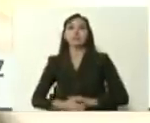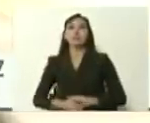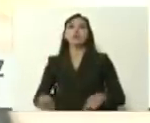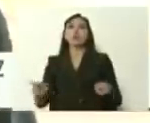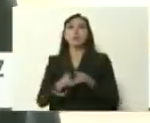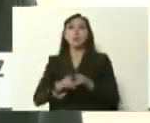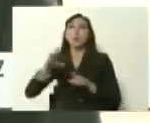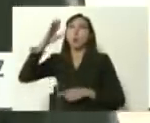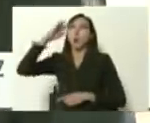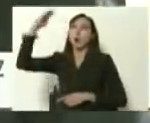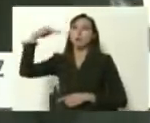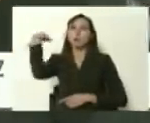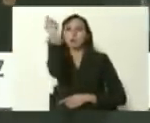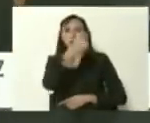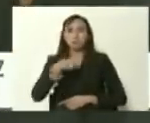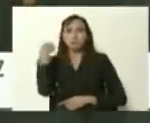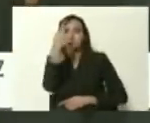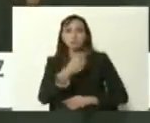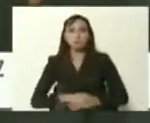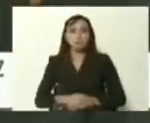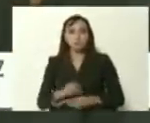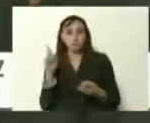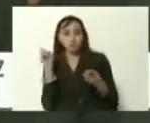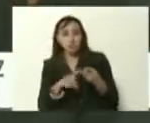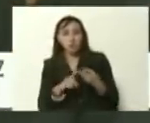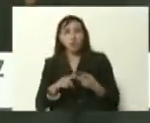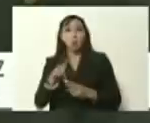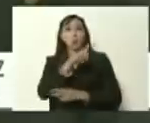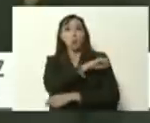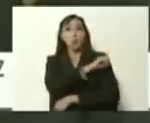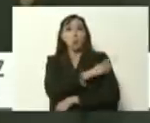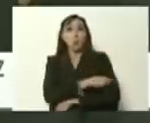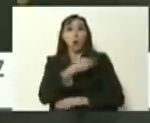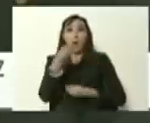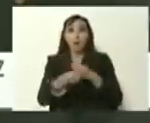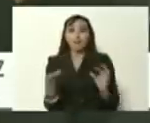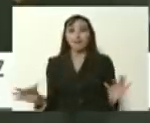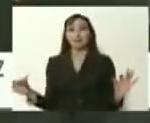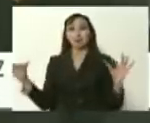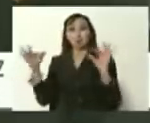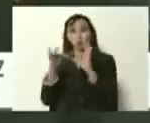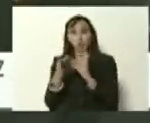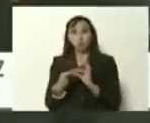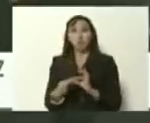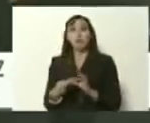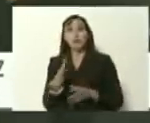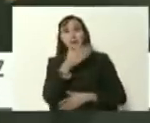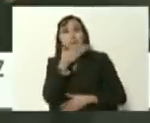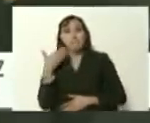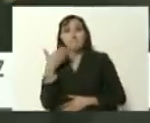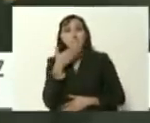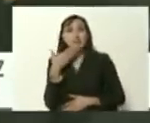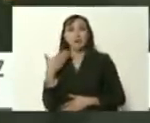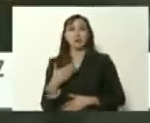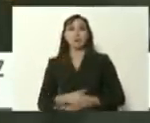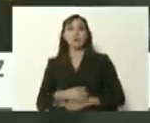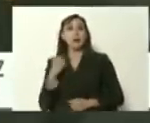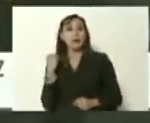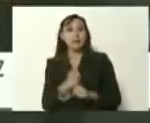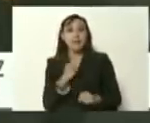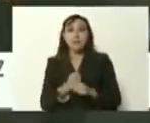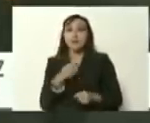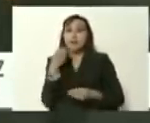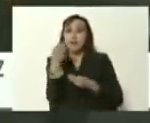Dios. Dos, se debe fortalecer y consolidar la eficacia, la eficiencia